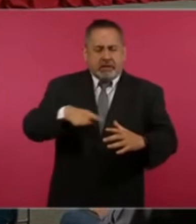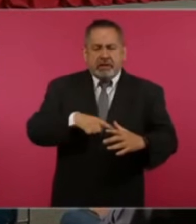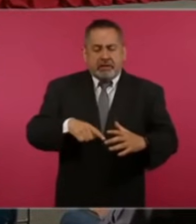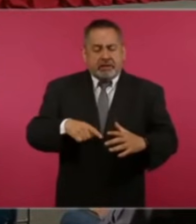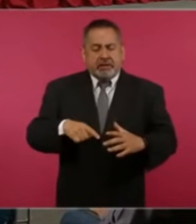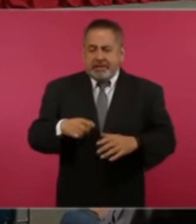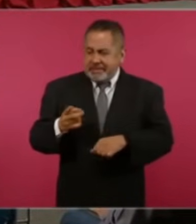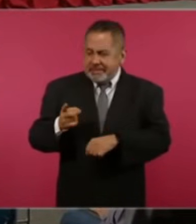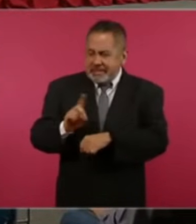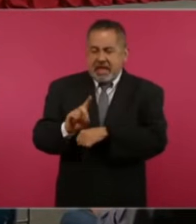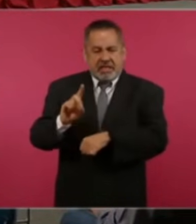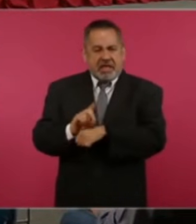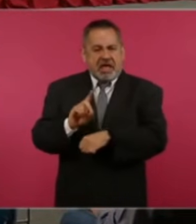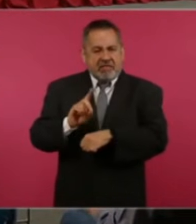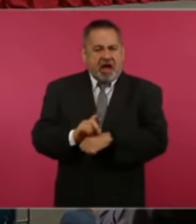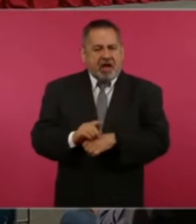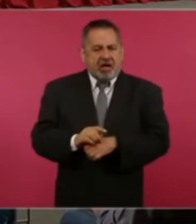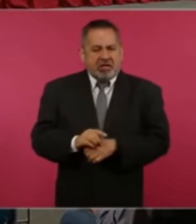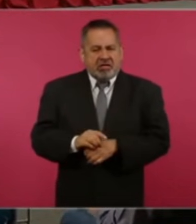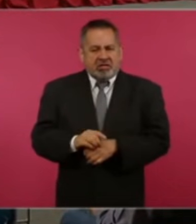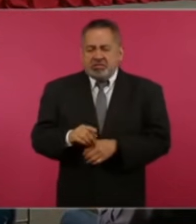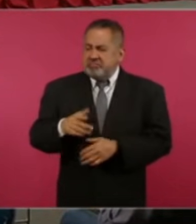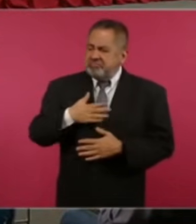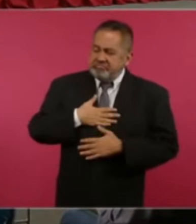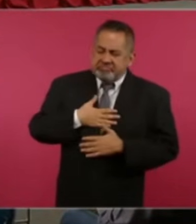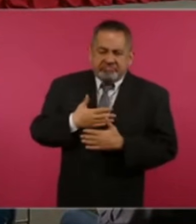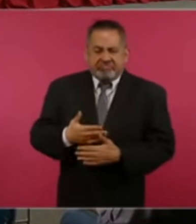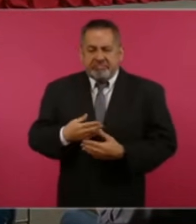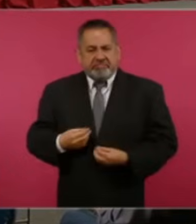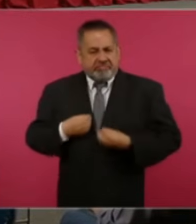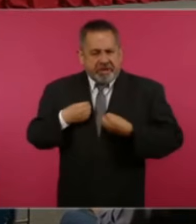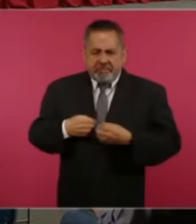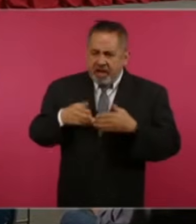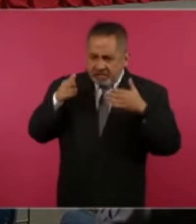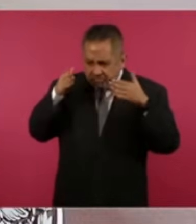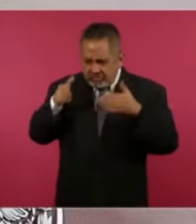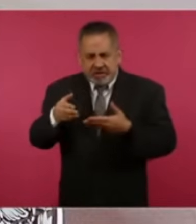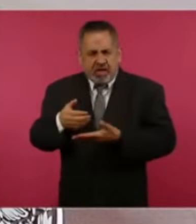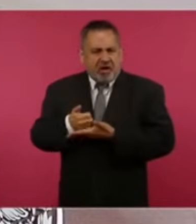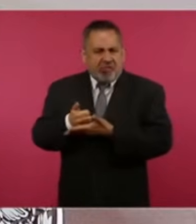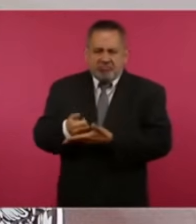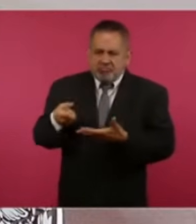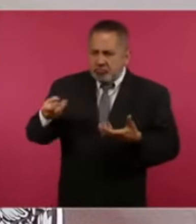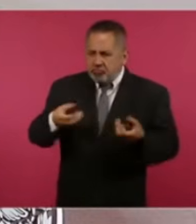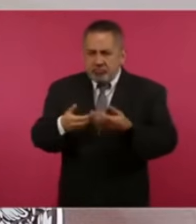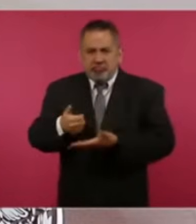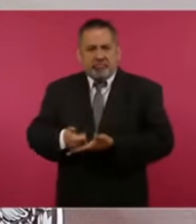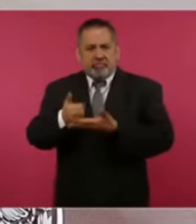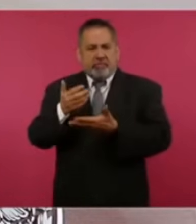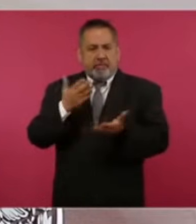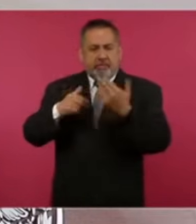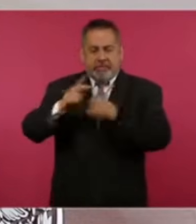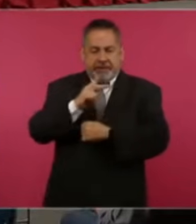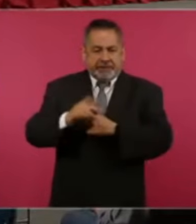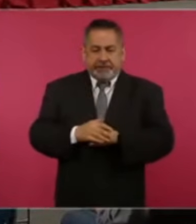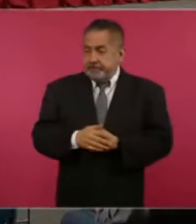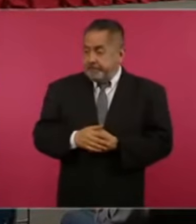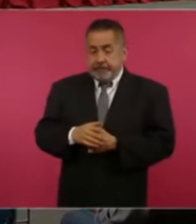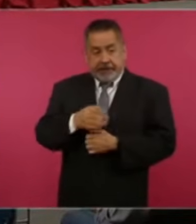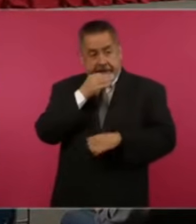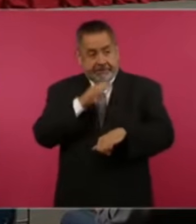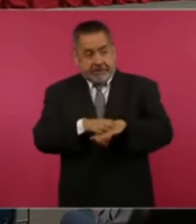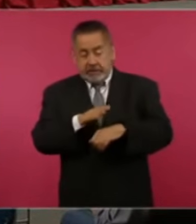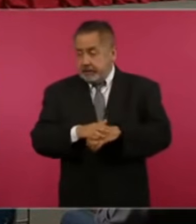todos los días dedican su vida a contribuir a este país. Le informo, presidente, que nos acompañan en